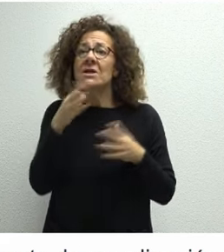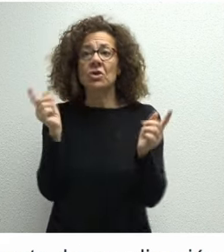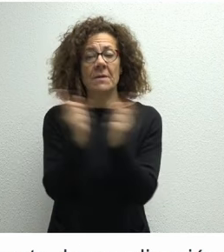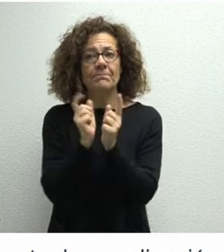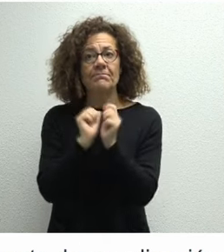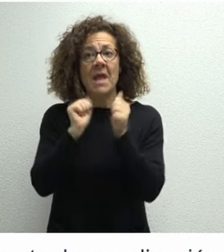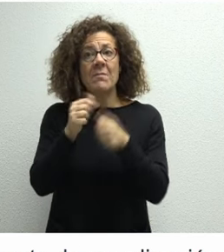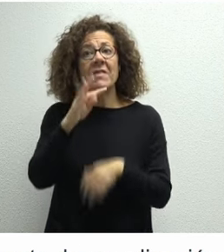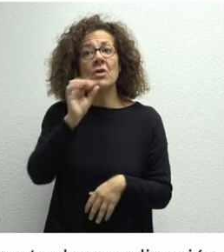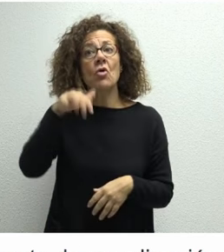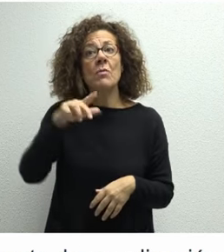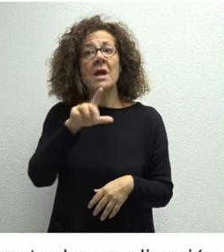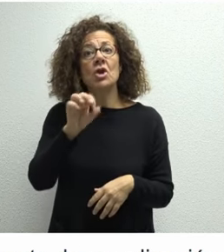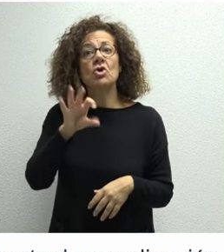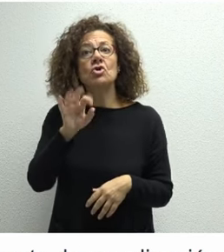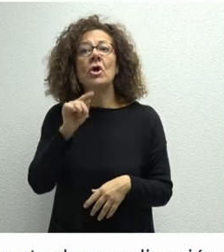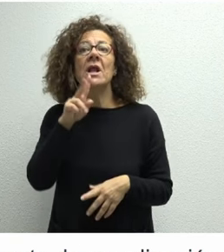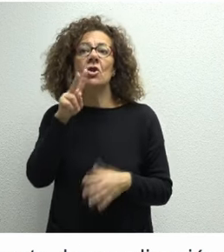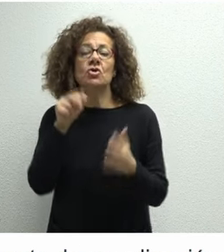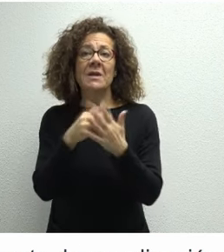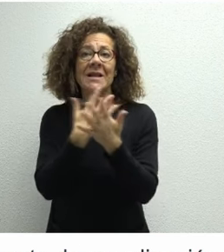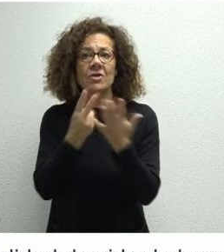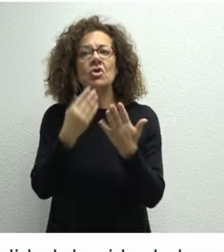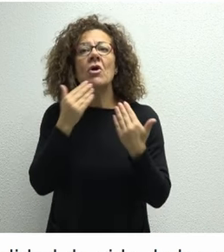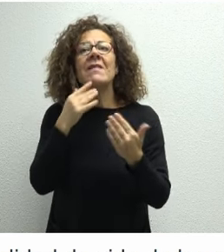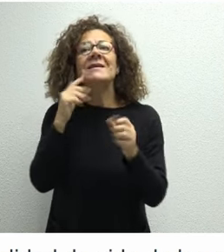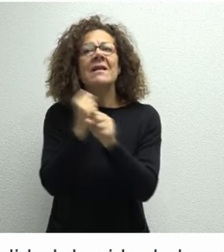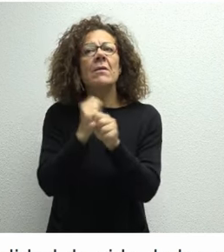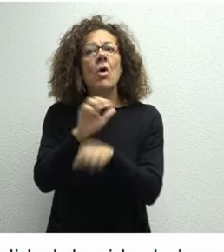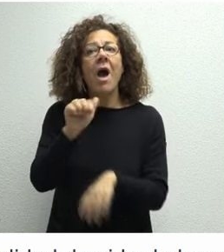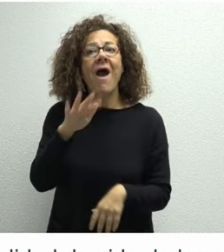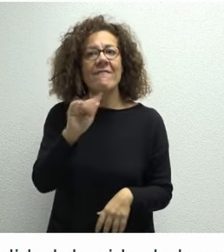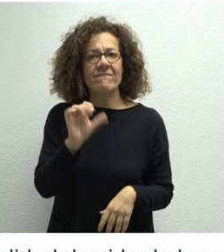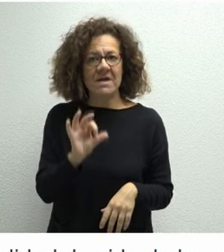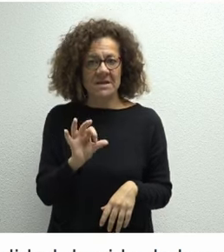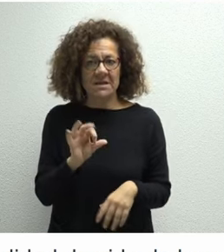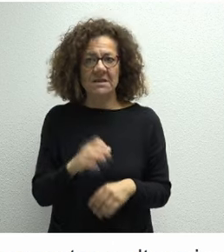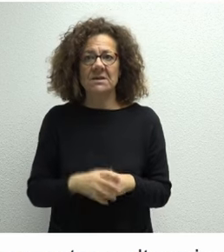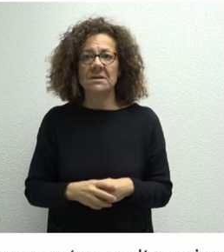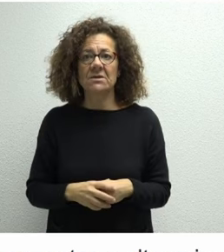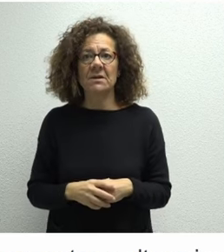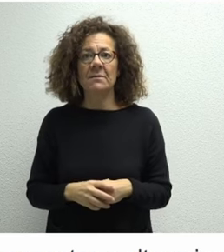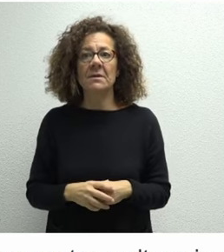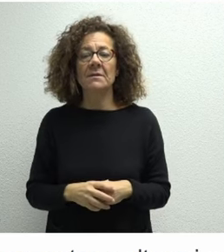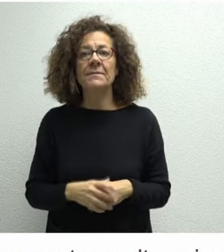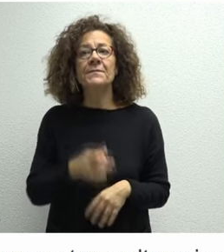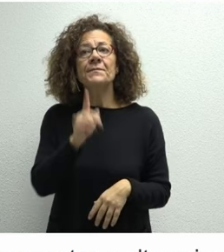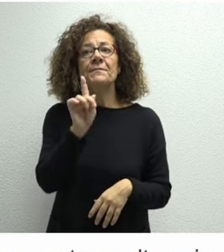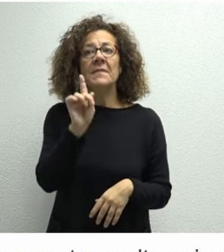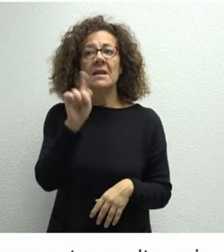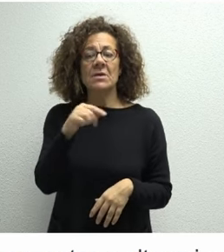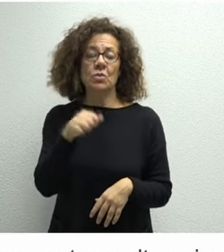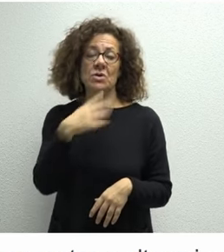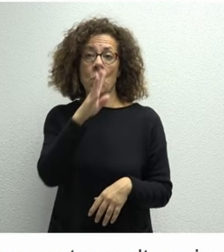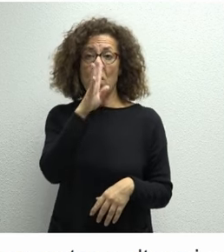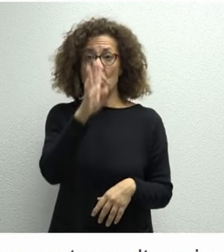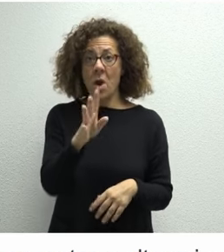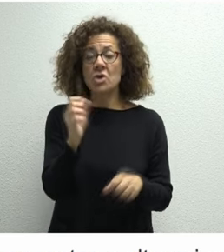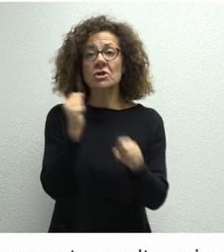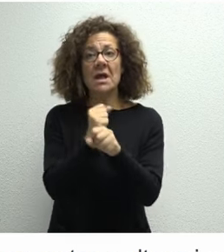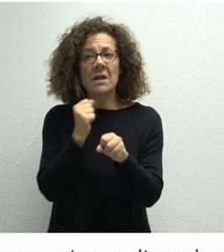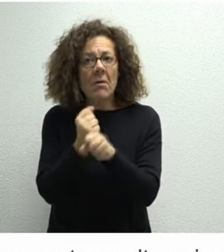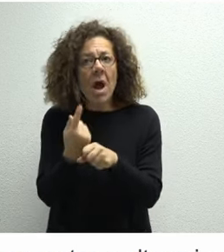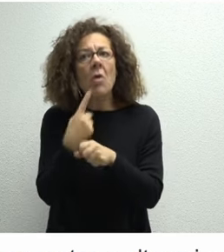tomelloso en 2018 gracias al trabajo de afas eh Y y bueno tras 4 años de trabajo y hab